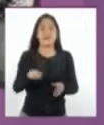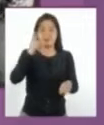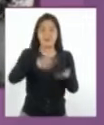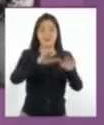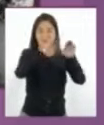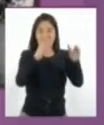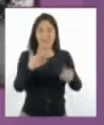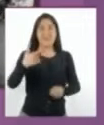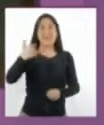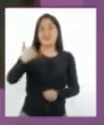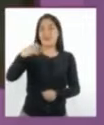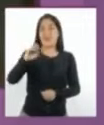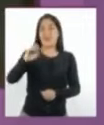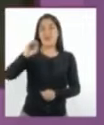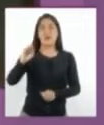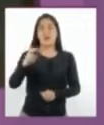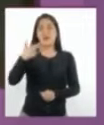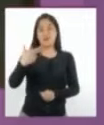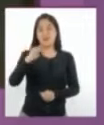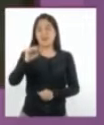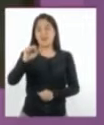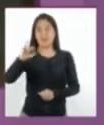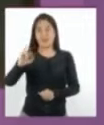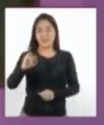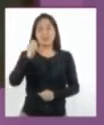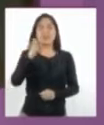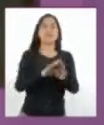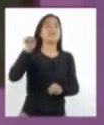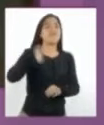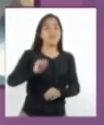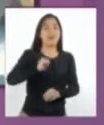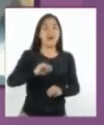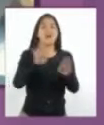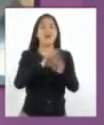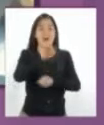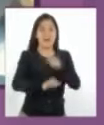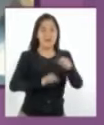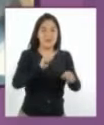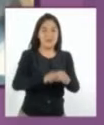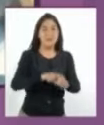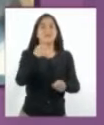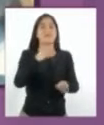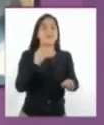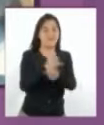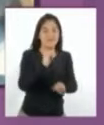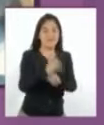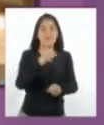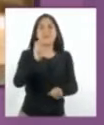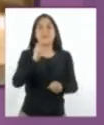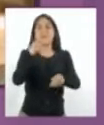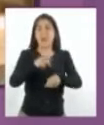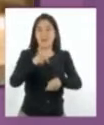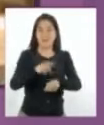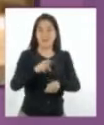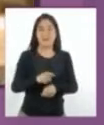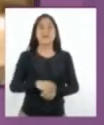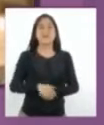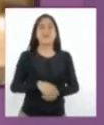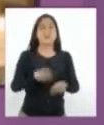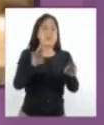cueva Yeoshi, se han identificado huesos de animales prehistóricos y herramientas de piedra. Objetos que